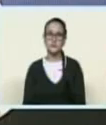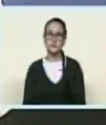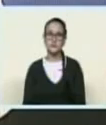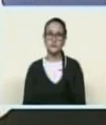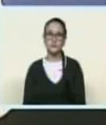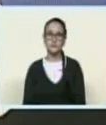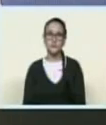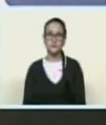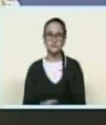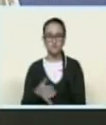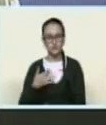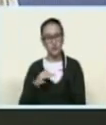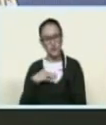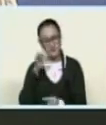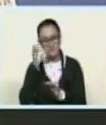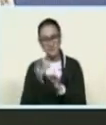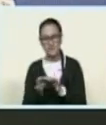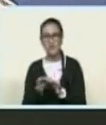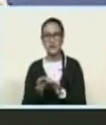Tengo una gran fe